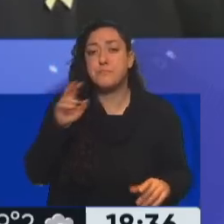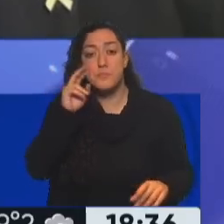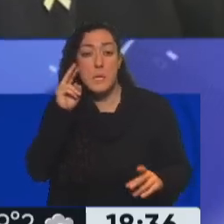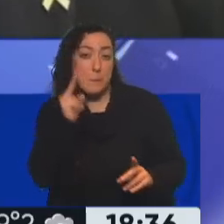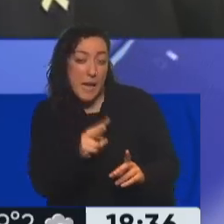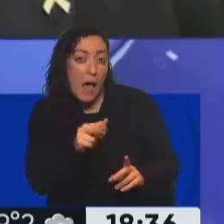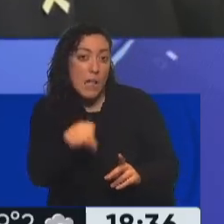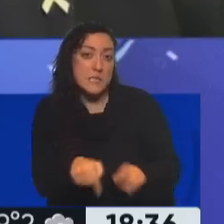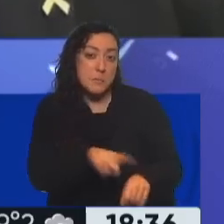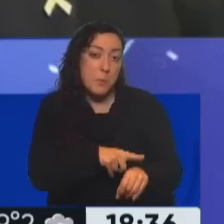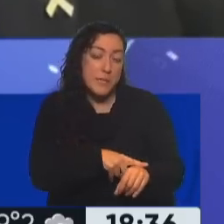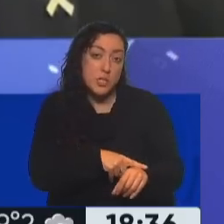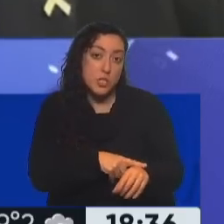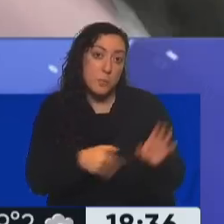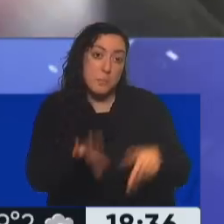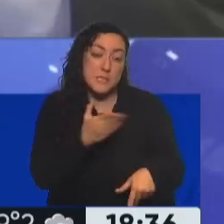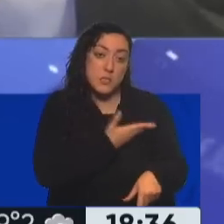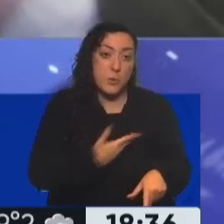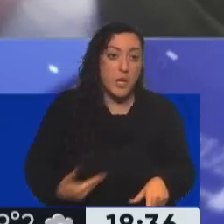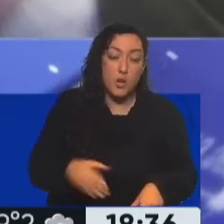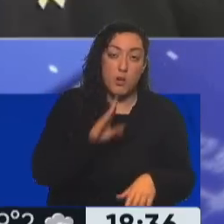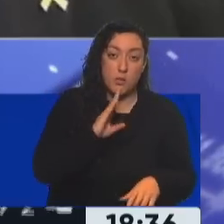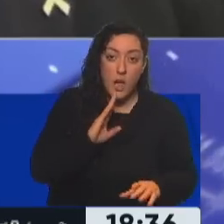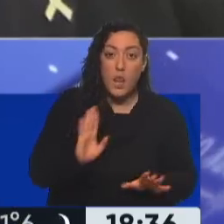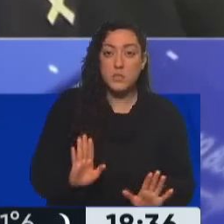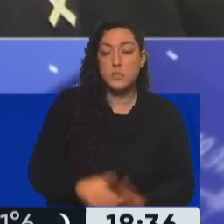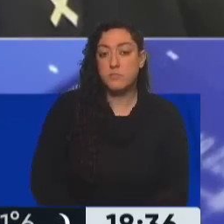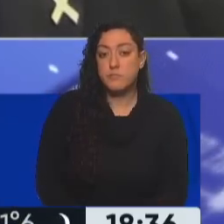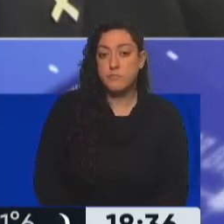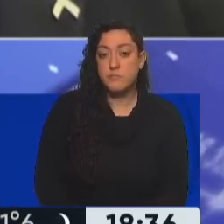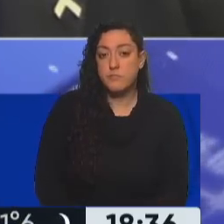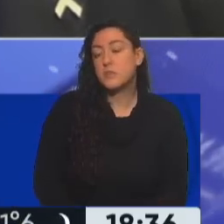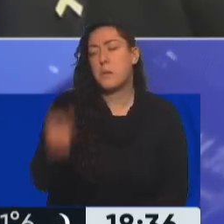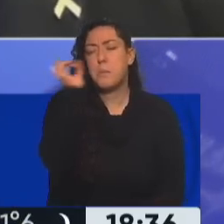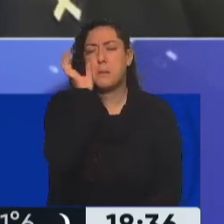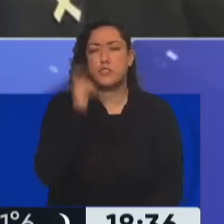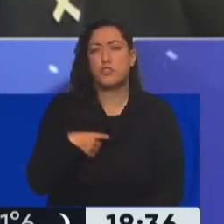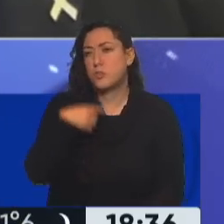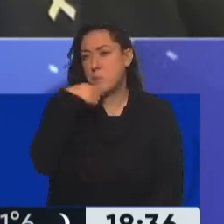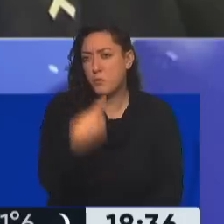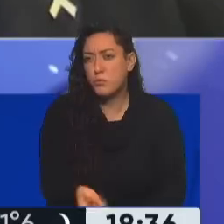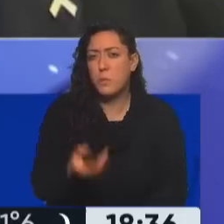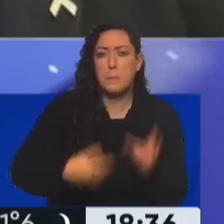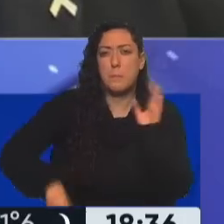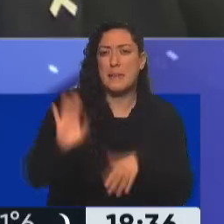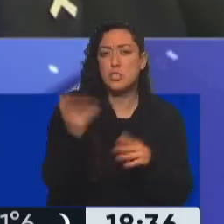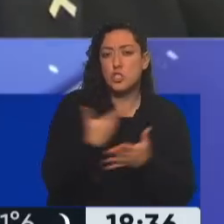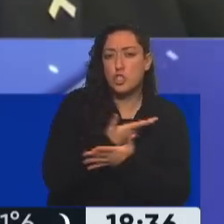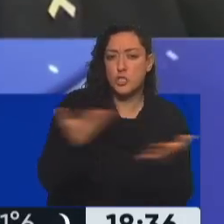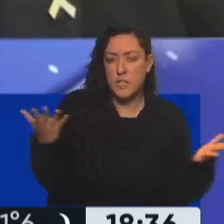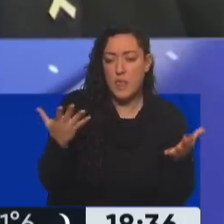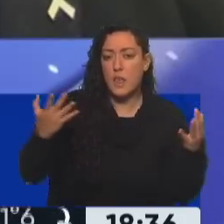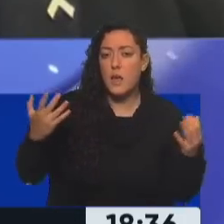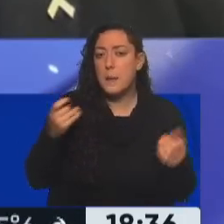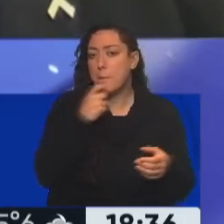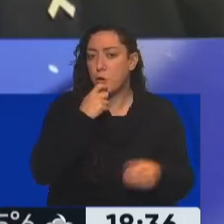un rol destacado en el gobierno de Netanyahu. Y en ese contexto, perdón Kevin, pero te preguntaba más a nivel sociedad, pero en realidad lo llevo a lo concreto, sobre